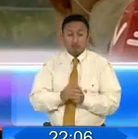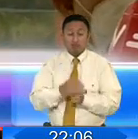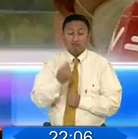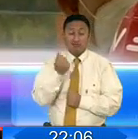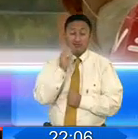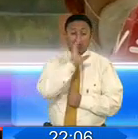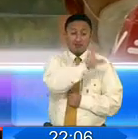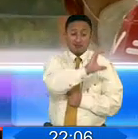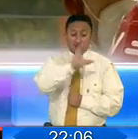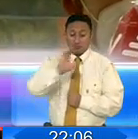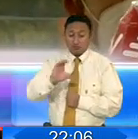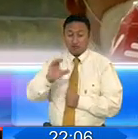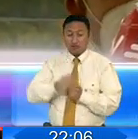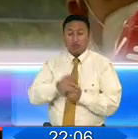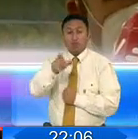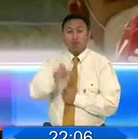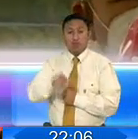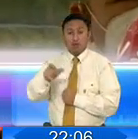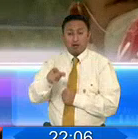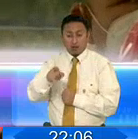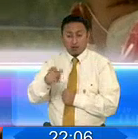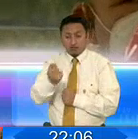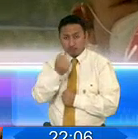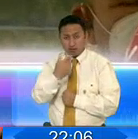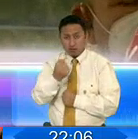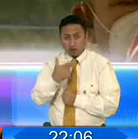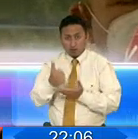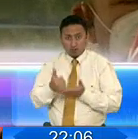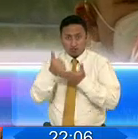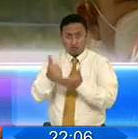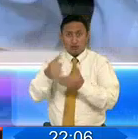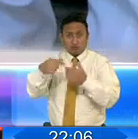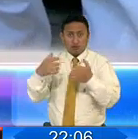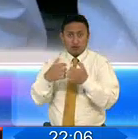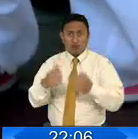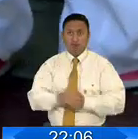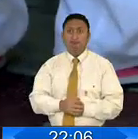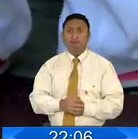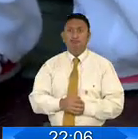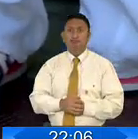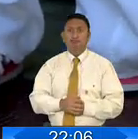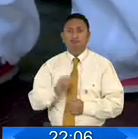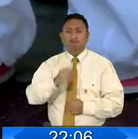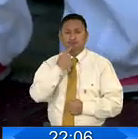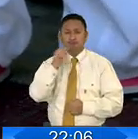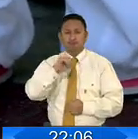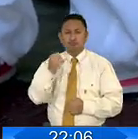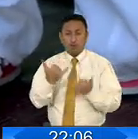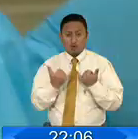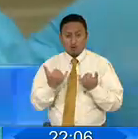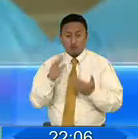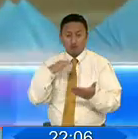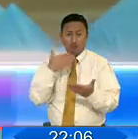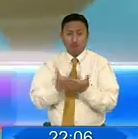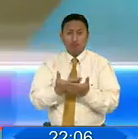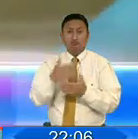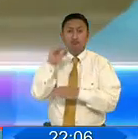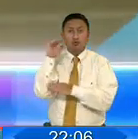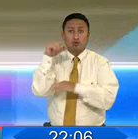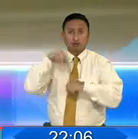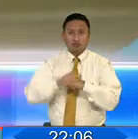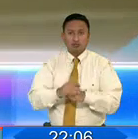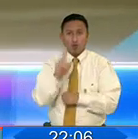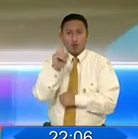esos recursos a los ciudadanos, a que tengan medicamentos y tengan equipos. En tanto, adelantó que se espera lleguen al país vacunas de una